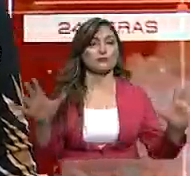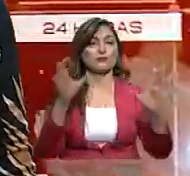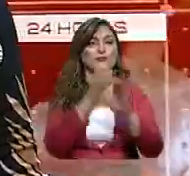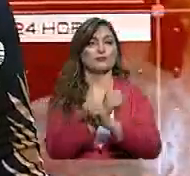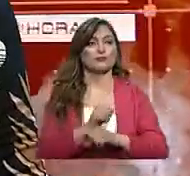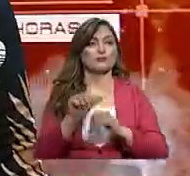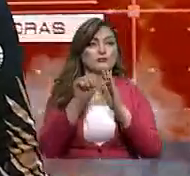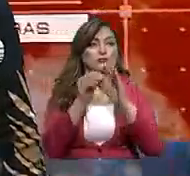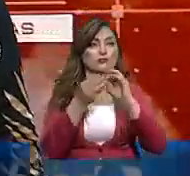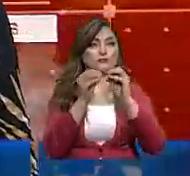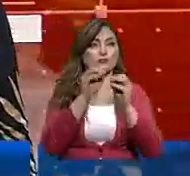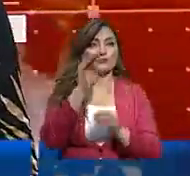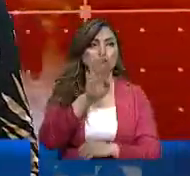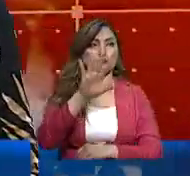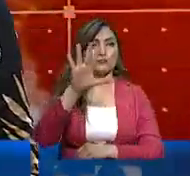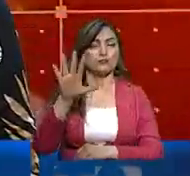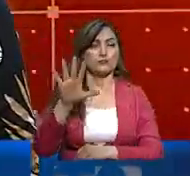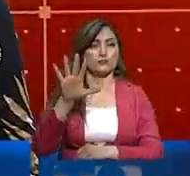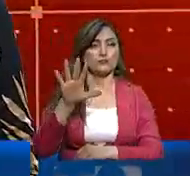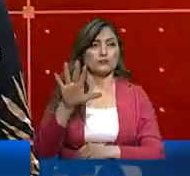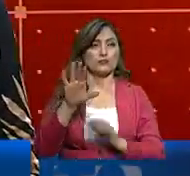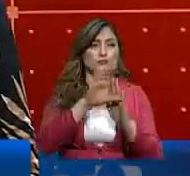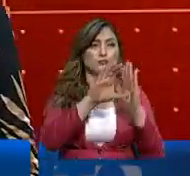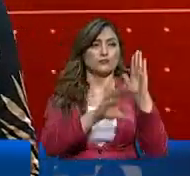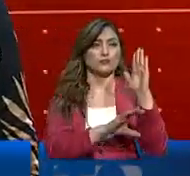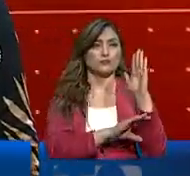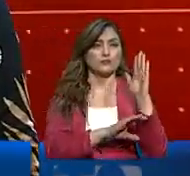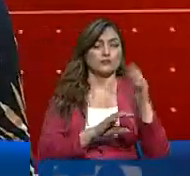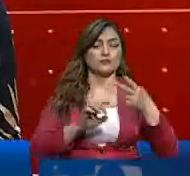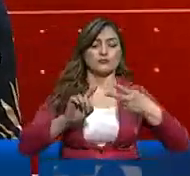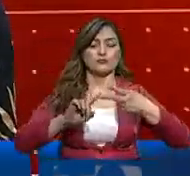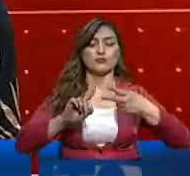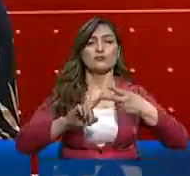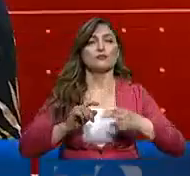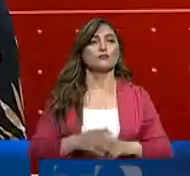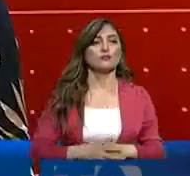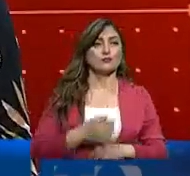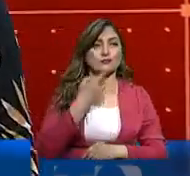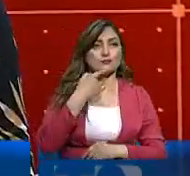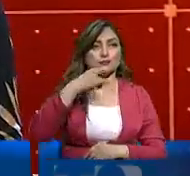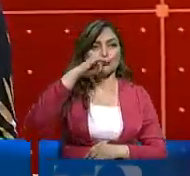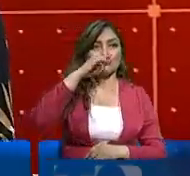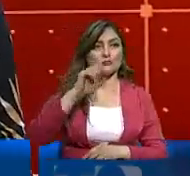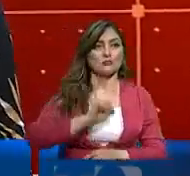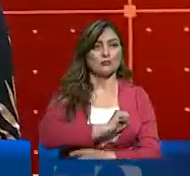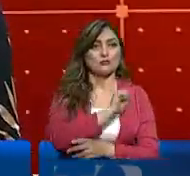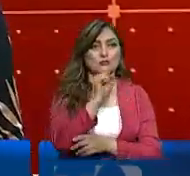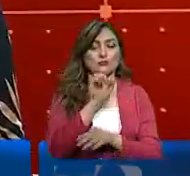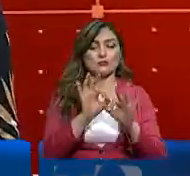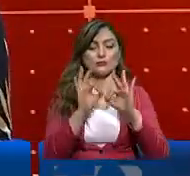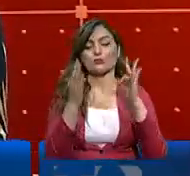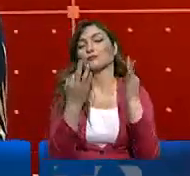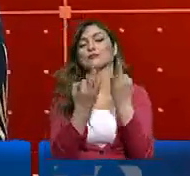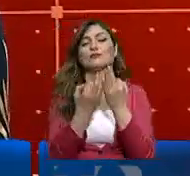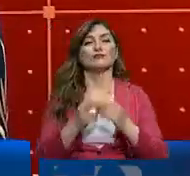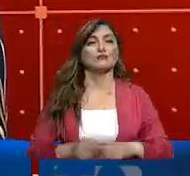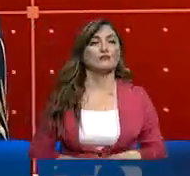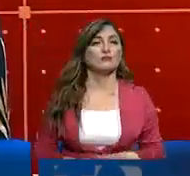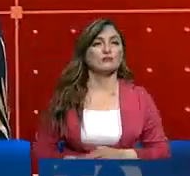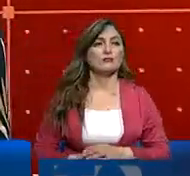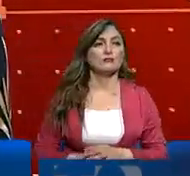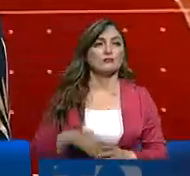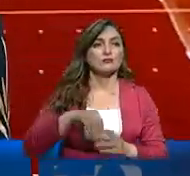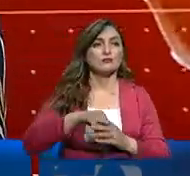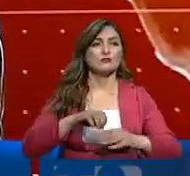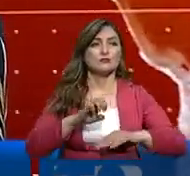el artículo 45 de la constitución en su inciso 2º dispone que los niños tienen derecho a una familia sin embargo en el